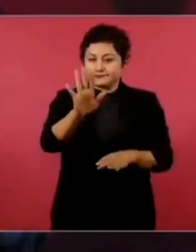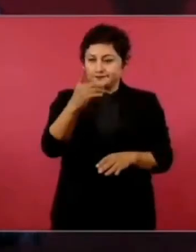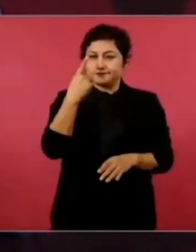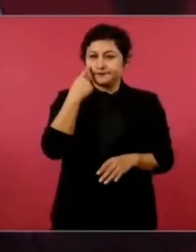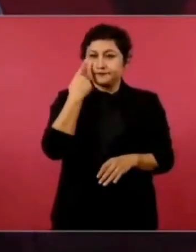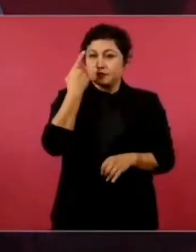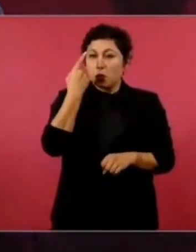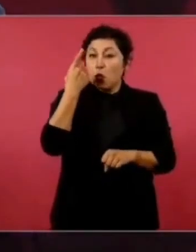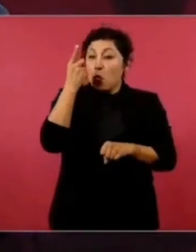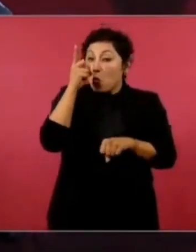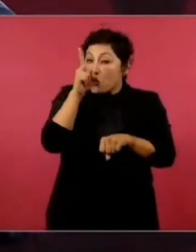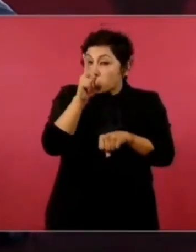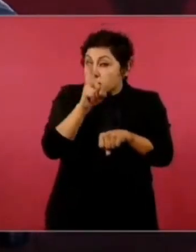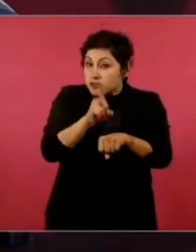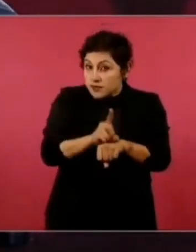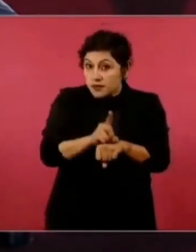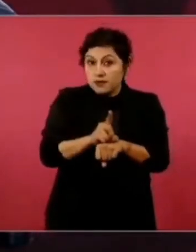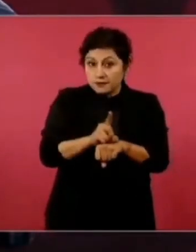del